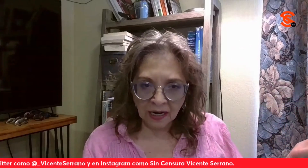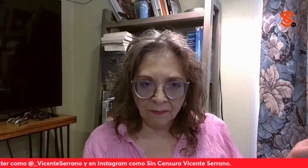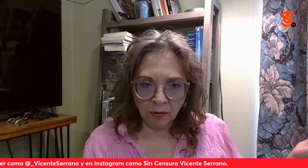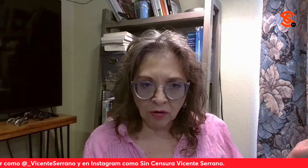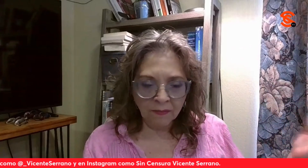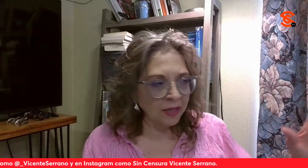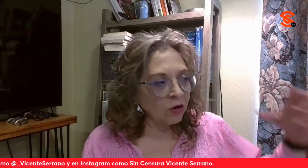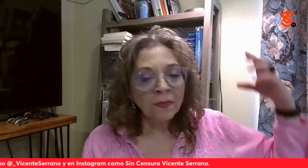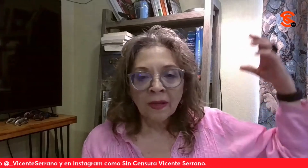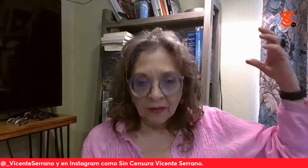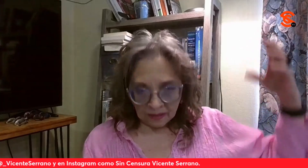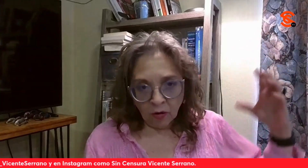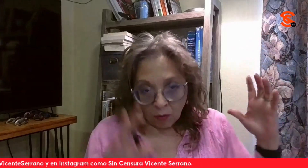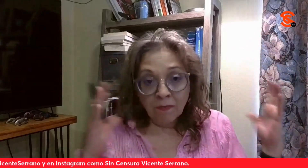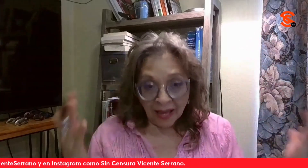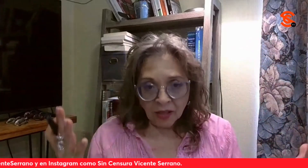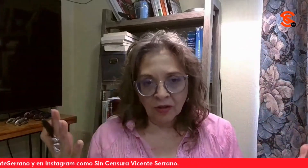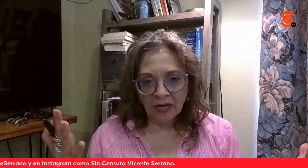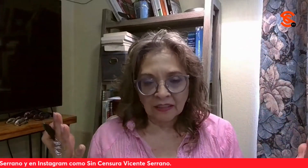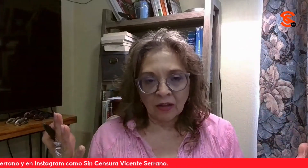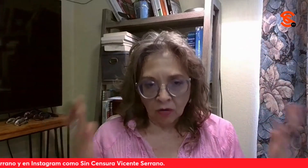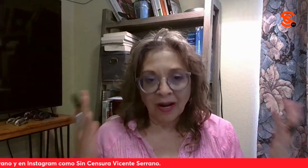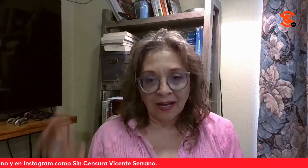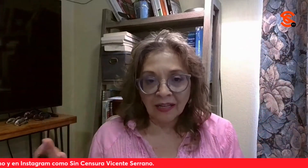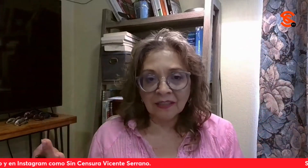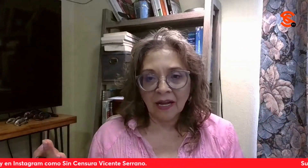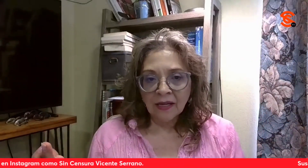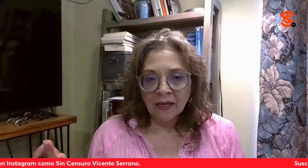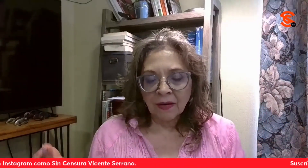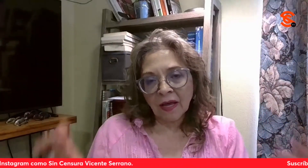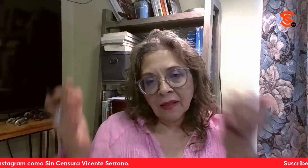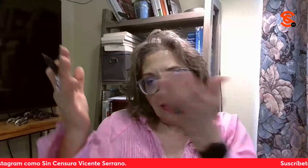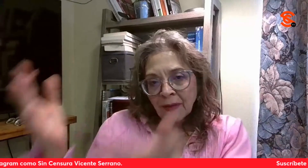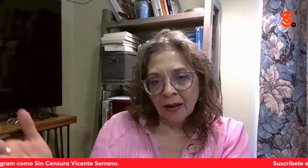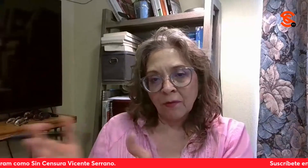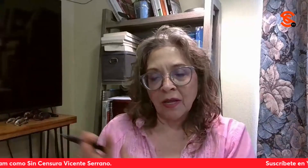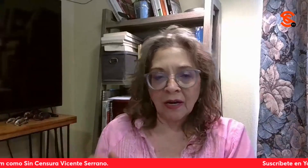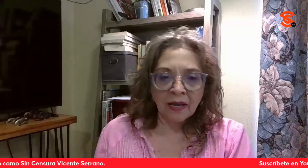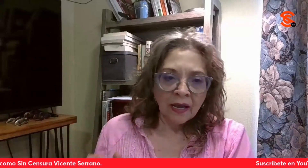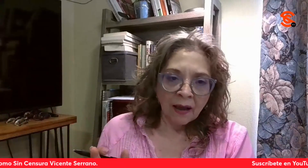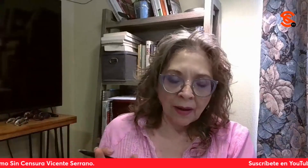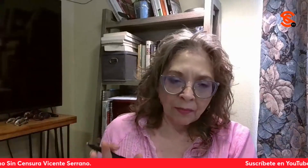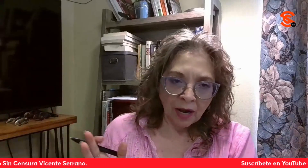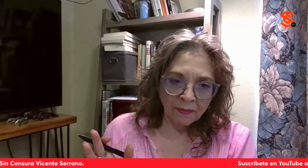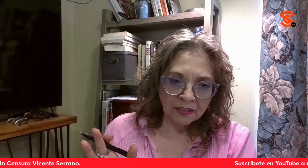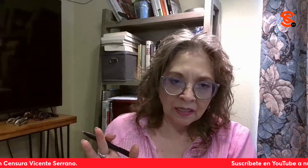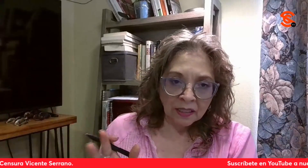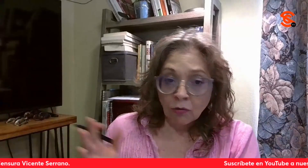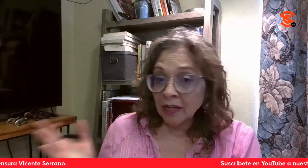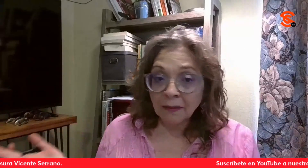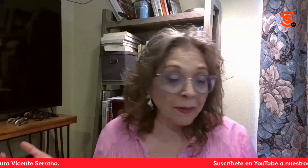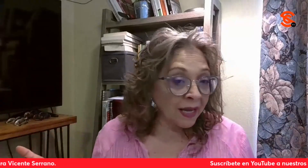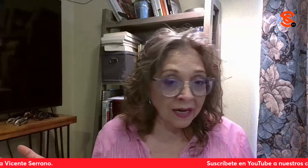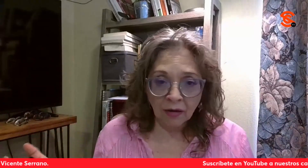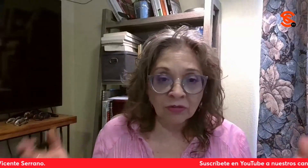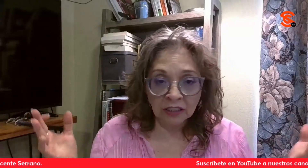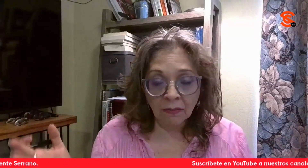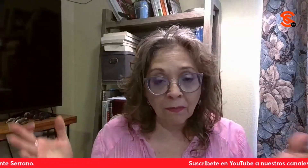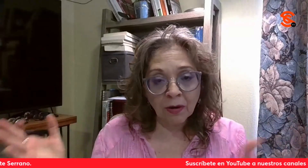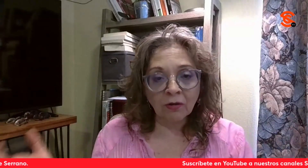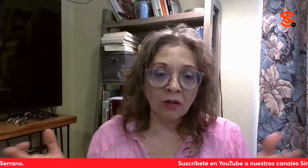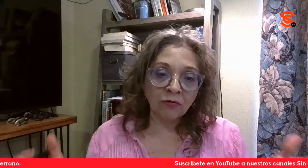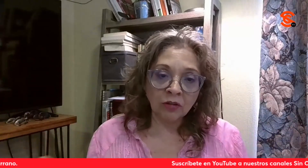totalmente llenas de dinero, de boots, ¿no? De 10 millones de seguidores para Loret de Mola. Y entonces, igual que el presidente, y